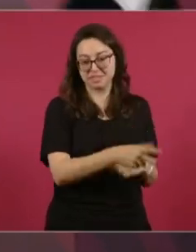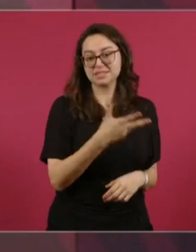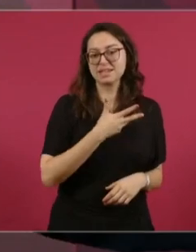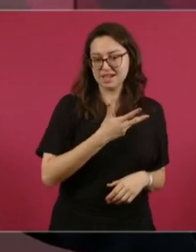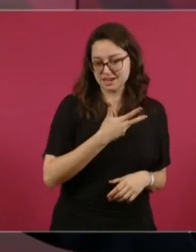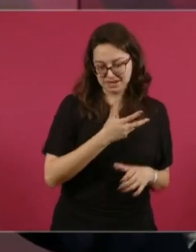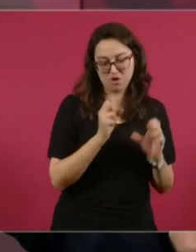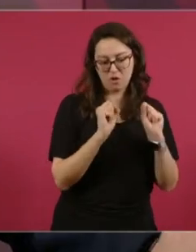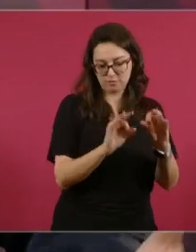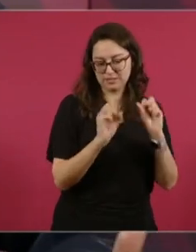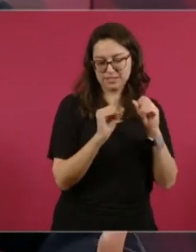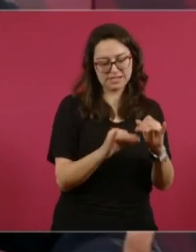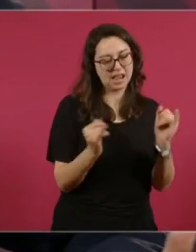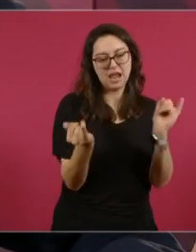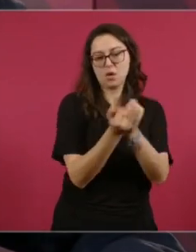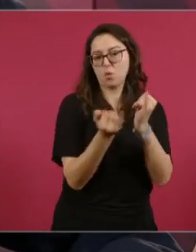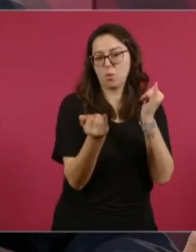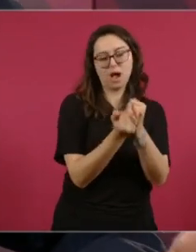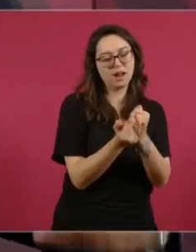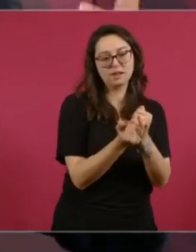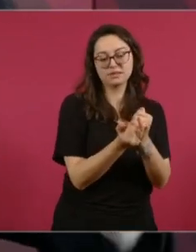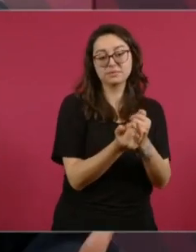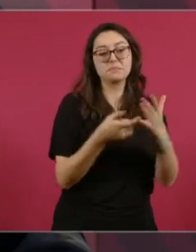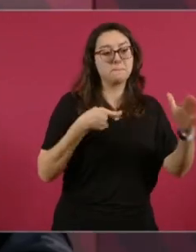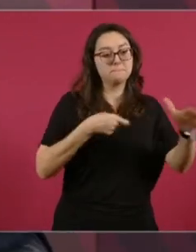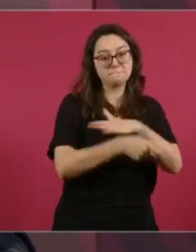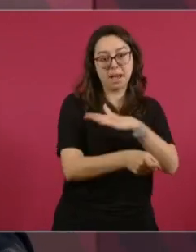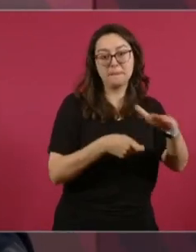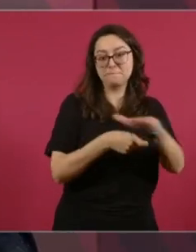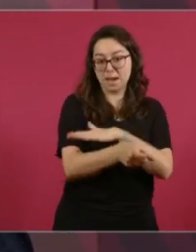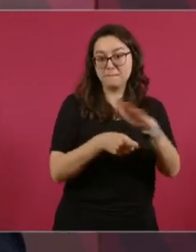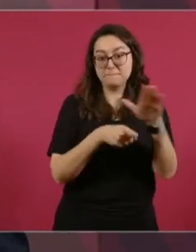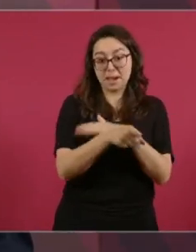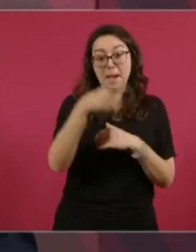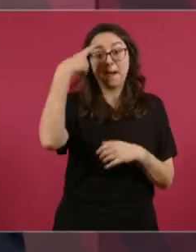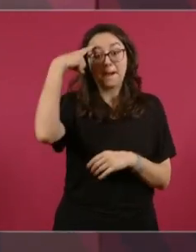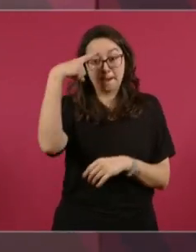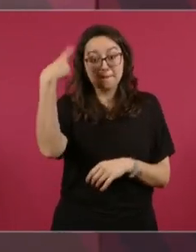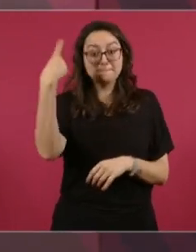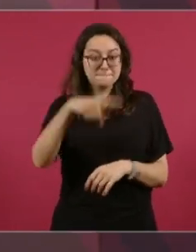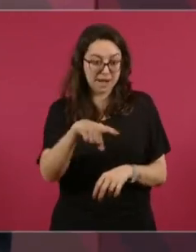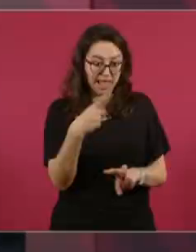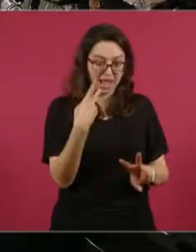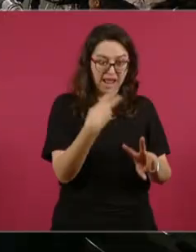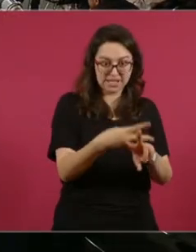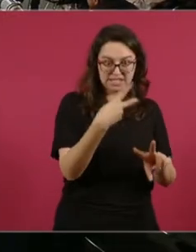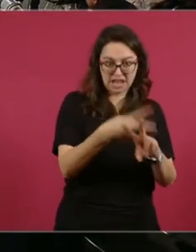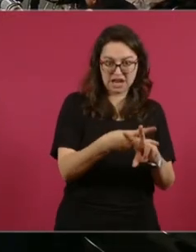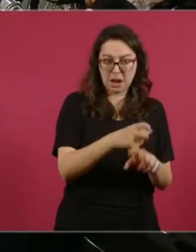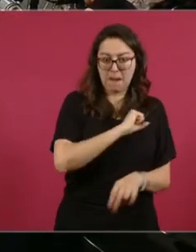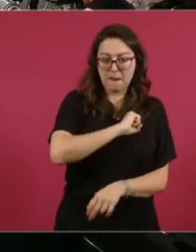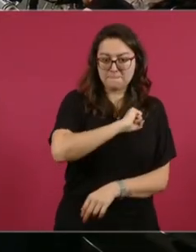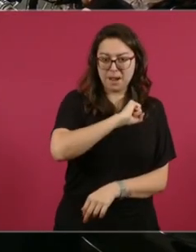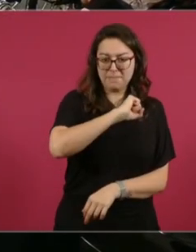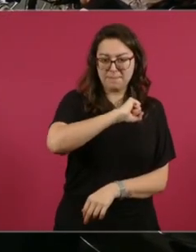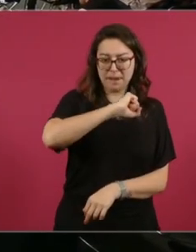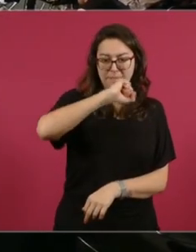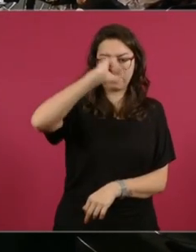contrataron también empresas, pero resulta, y es buenísimo,